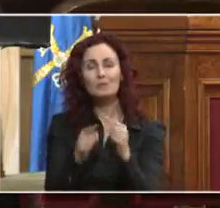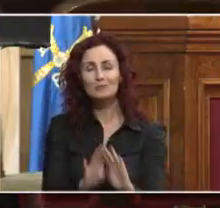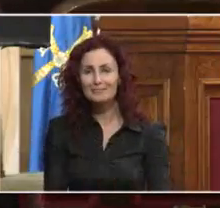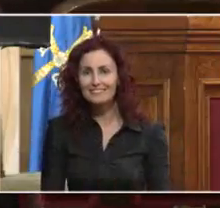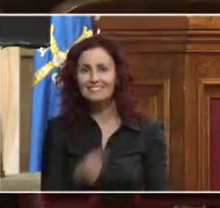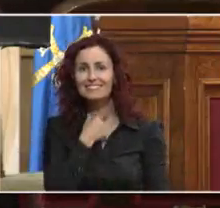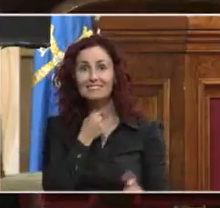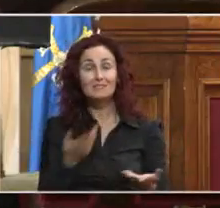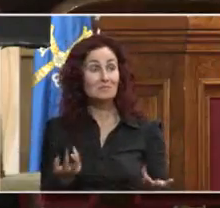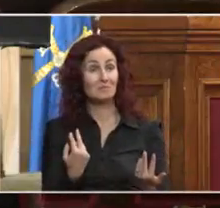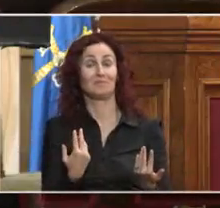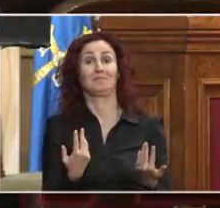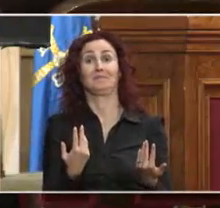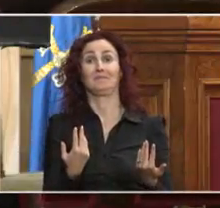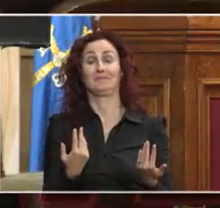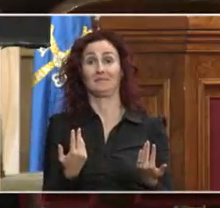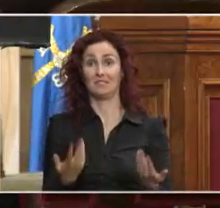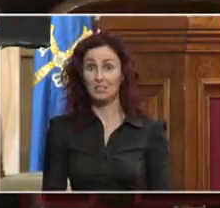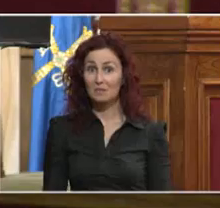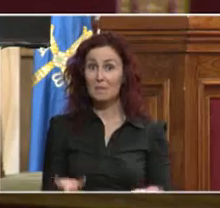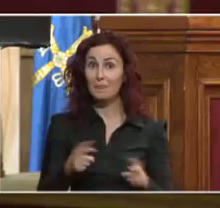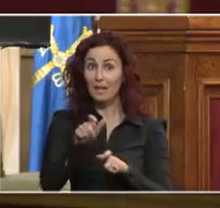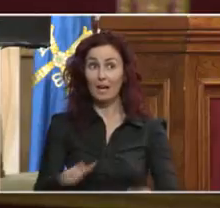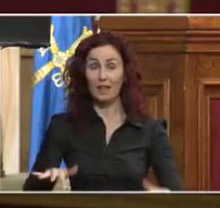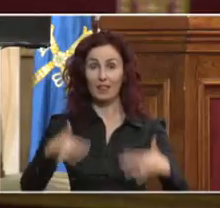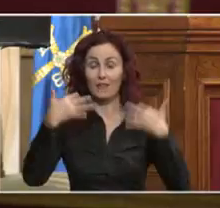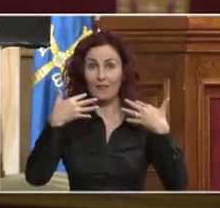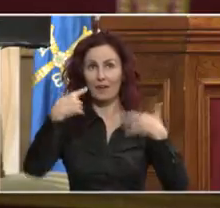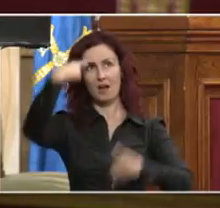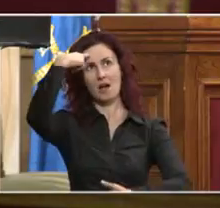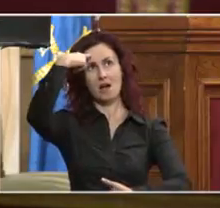Nos fuimos muy decepcionados y quedó para siempre lo del público ese de San Sebastián.